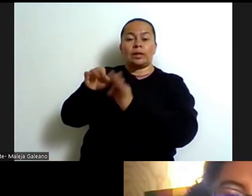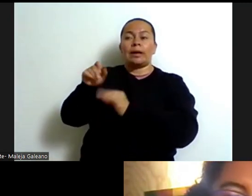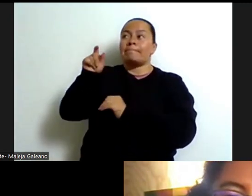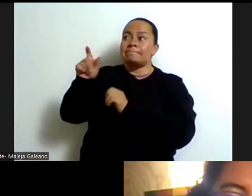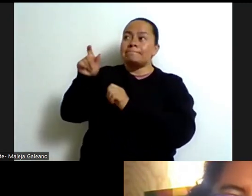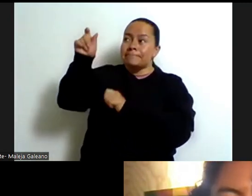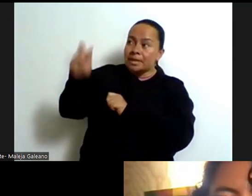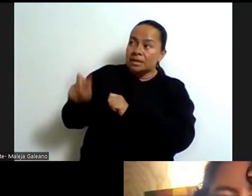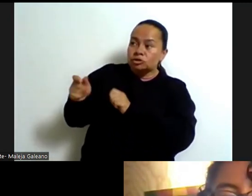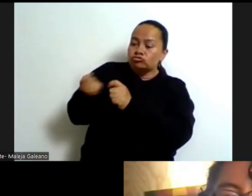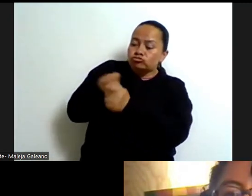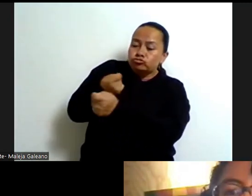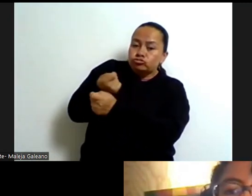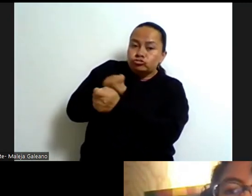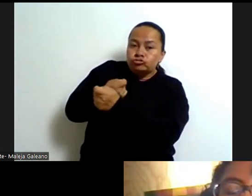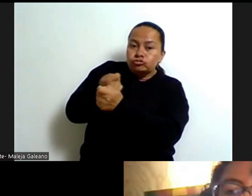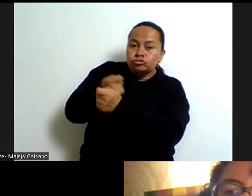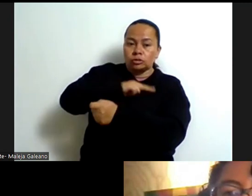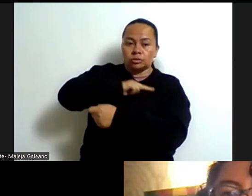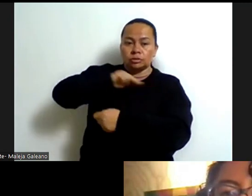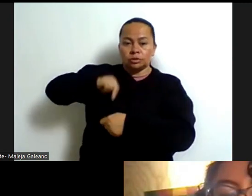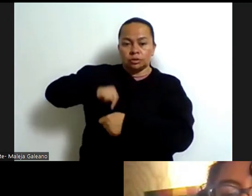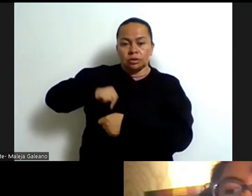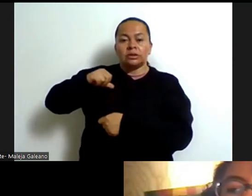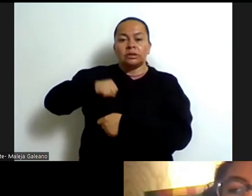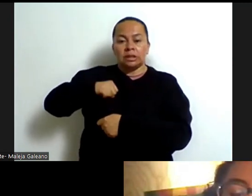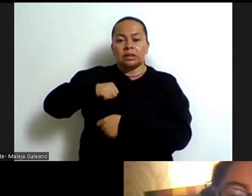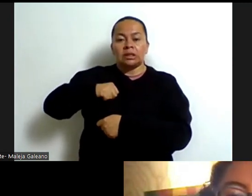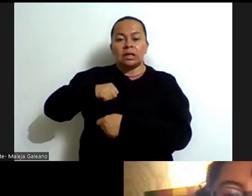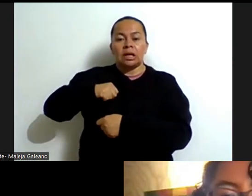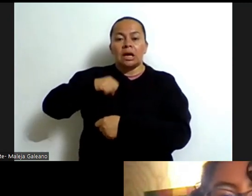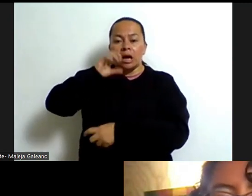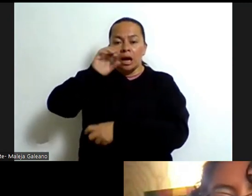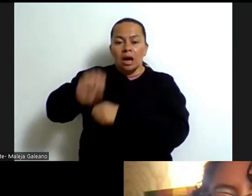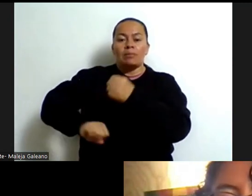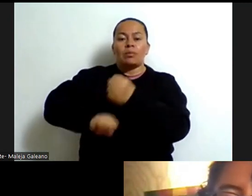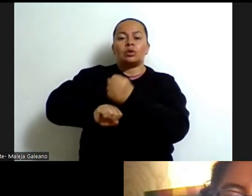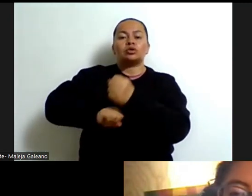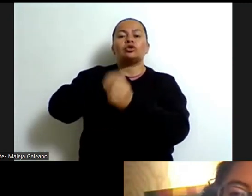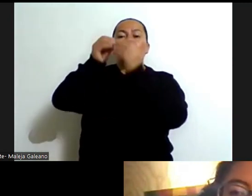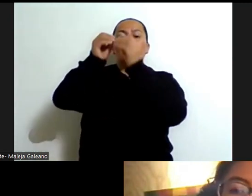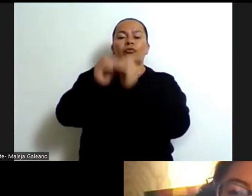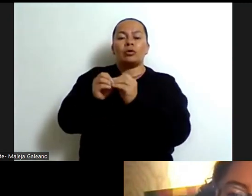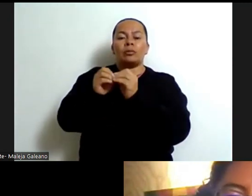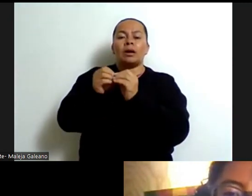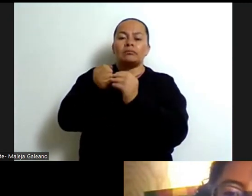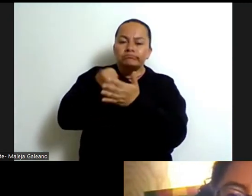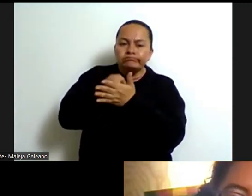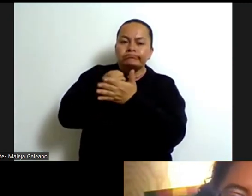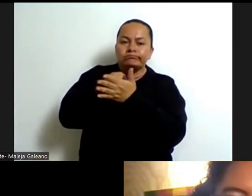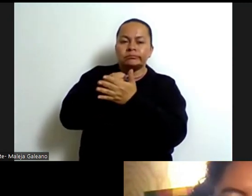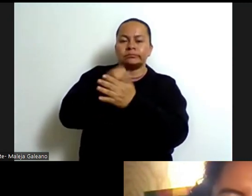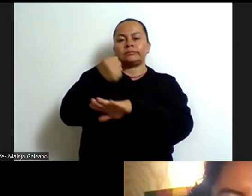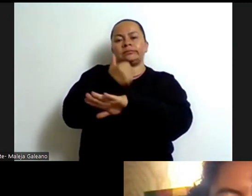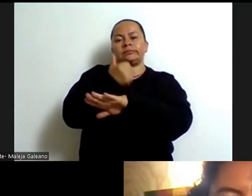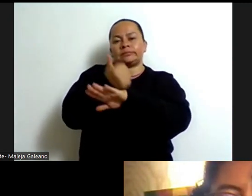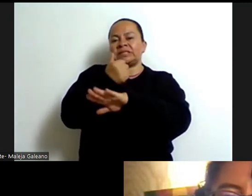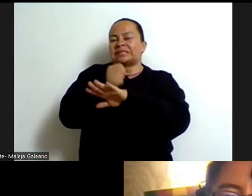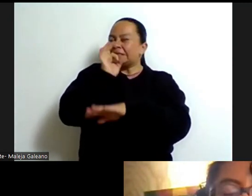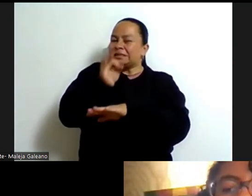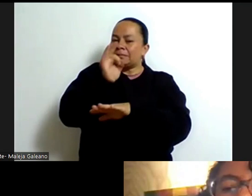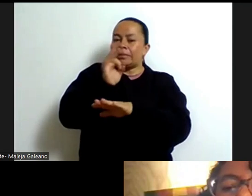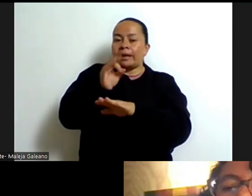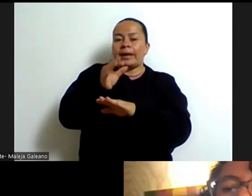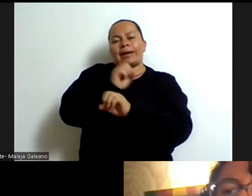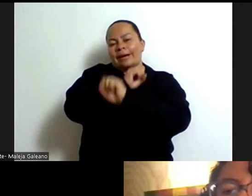muy muy cercana a nosotros y que de alguna manera ha hecho esta tarea claramente sin ningún tipo de remuneración